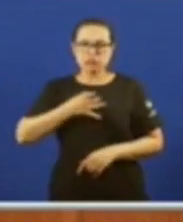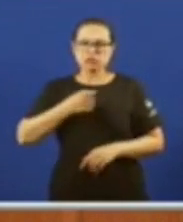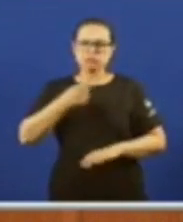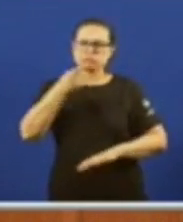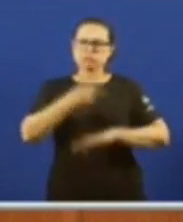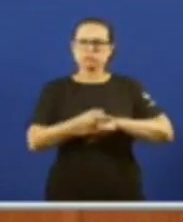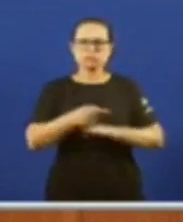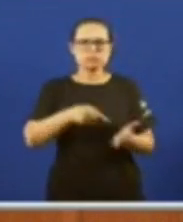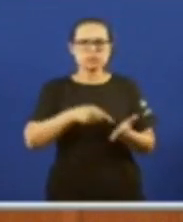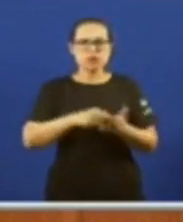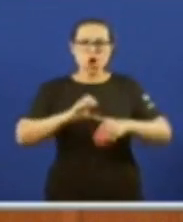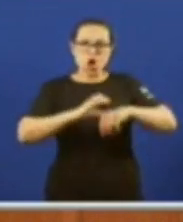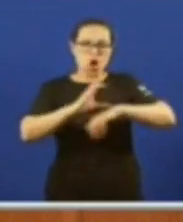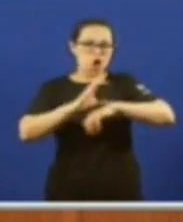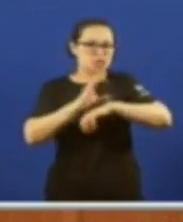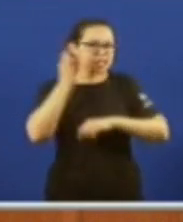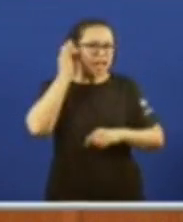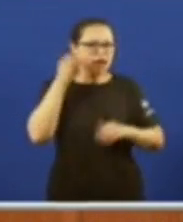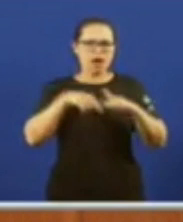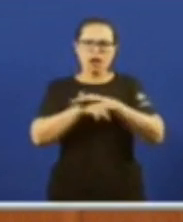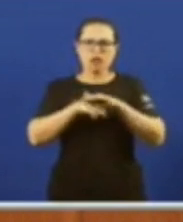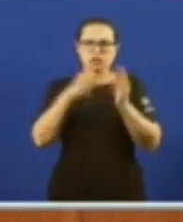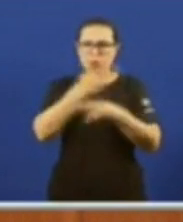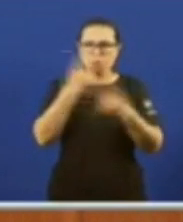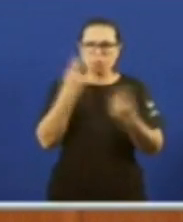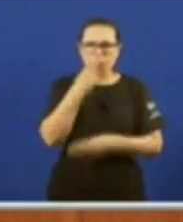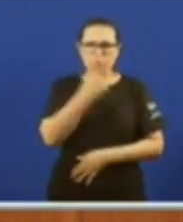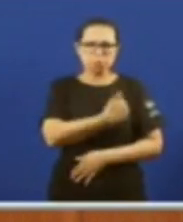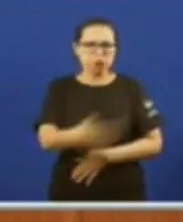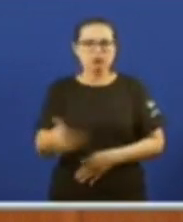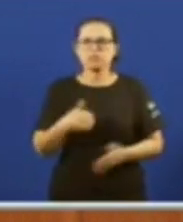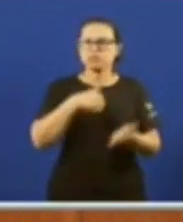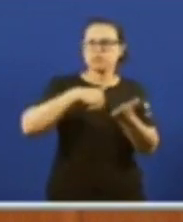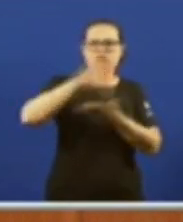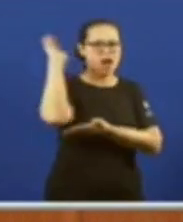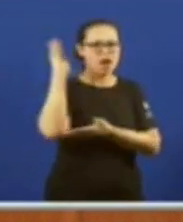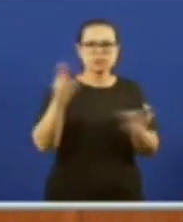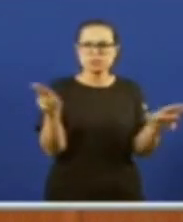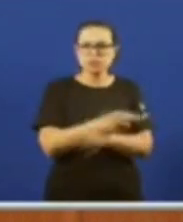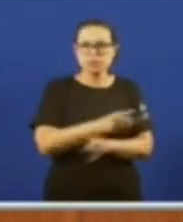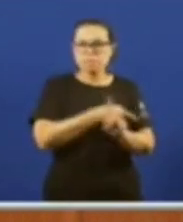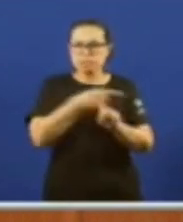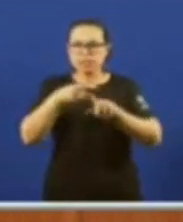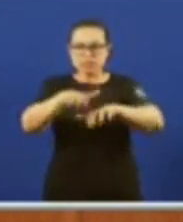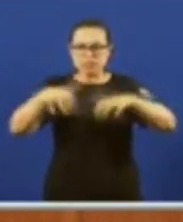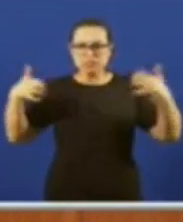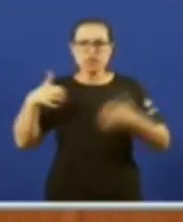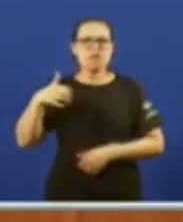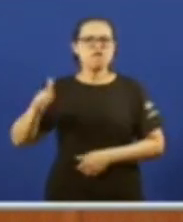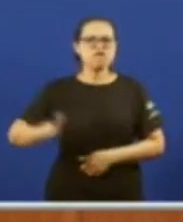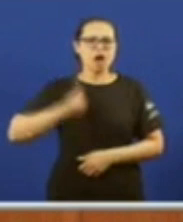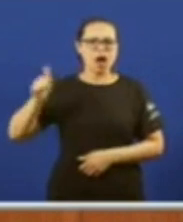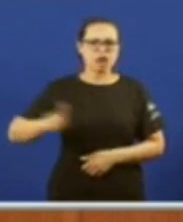pola manifesta incompetencia na xestión do Servizo Público de Prevencións e por falsear datos no Parlamento. Ese é o que están